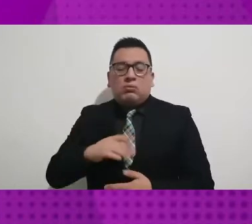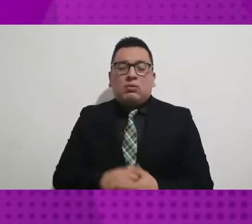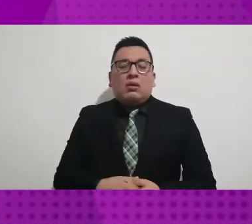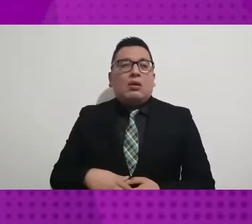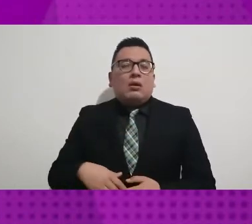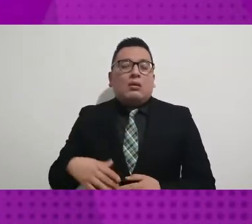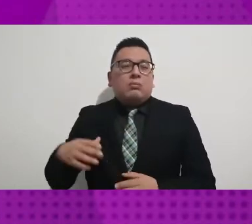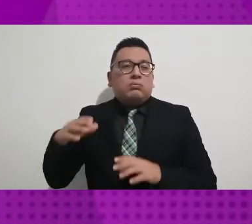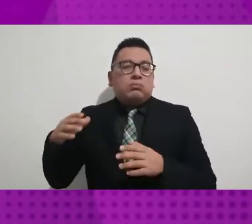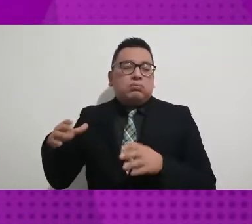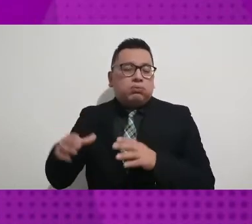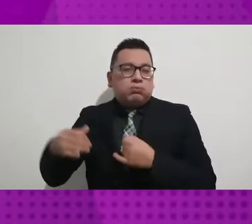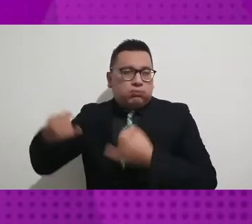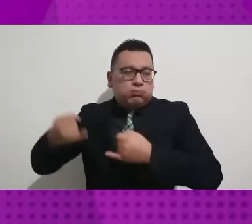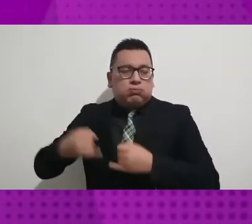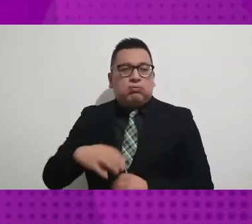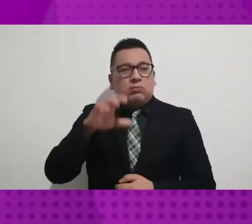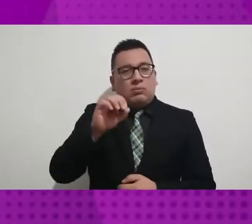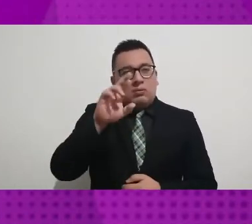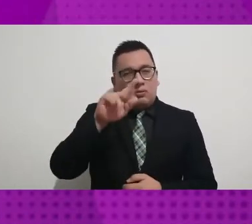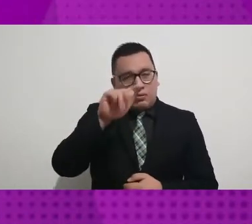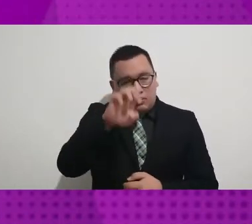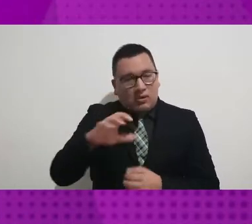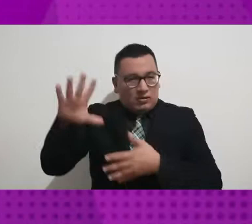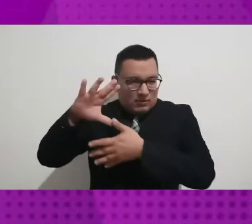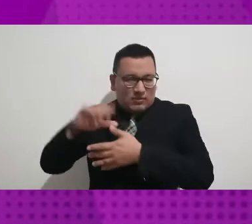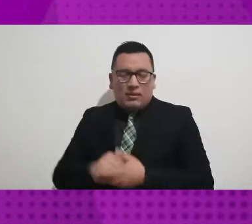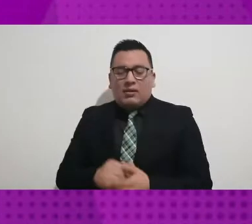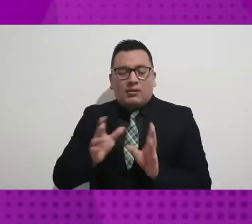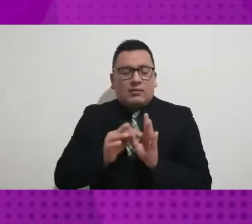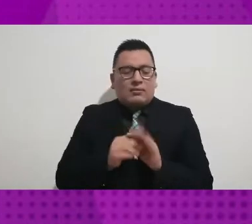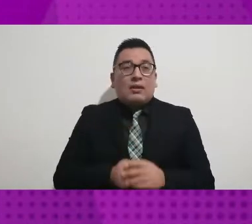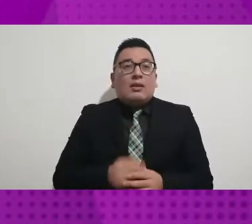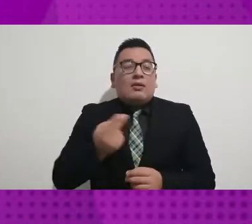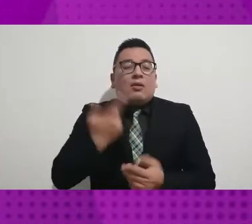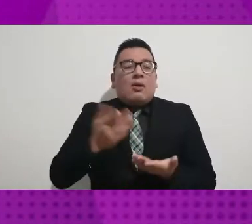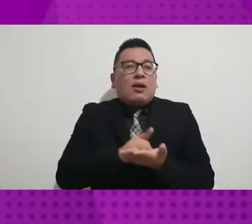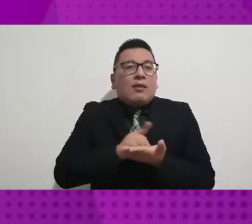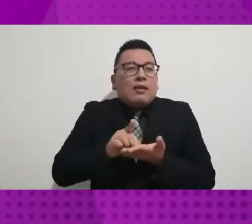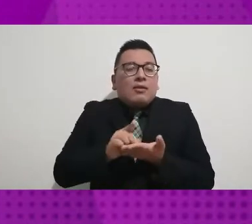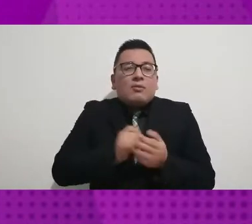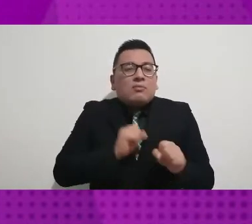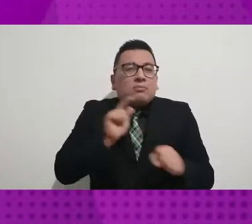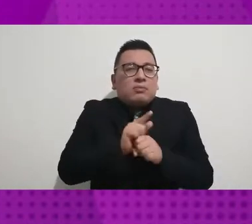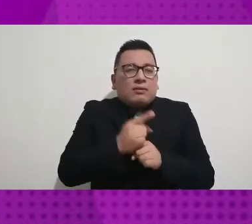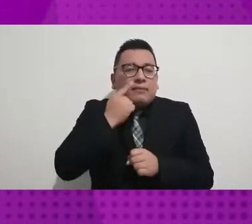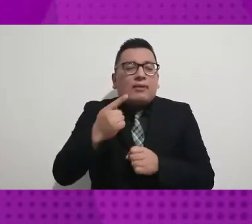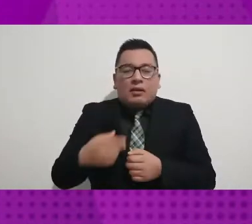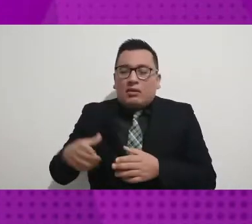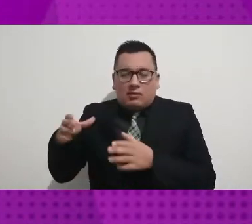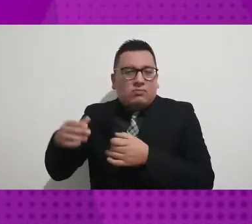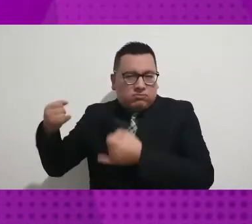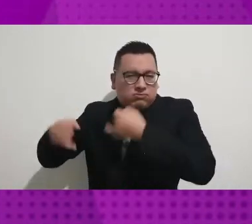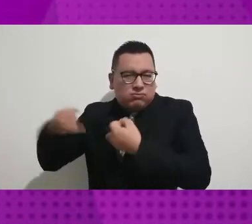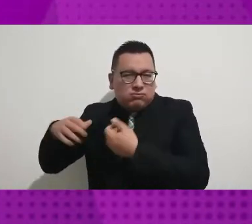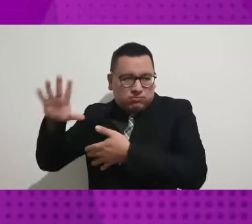importante tribunal que es la Corte Interamericana, debe entenderse como un desdoblamiento o como un derecho en específico. La